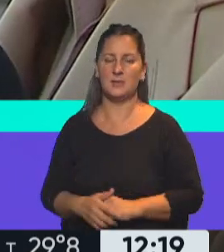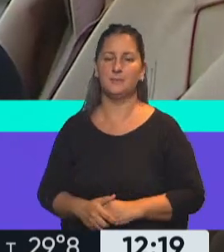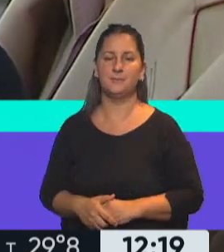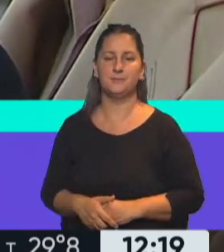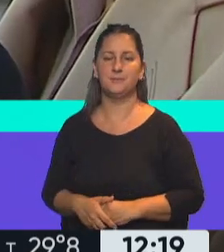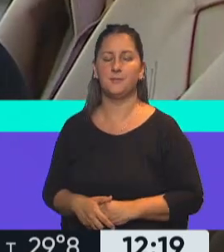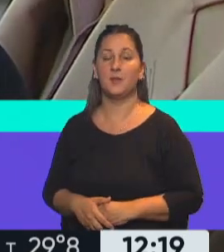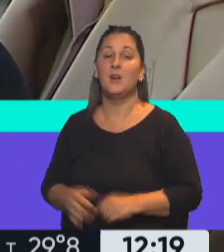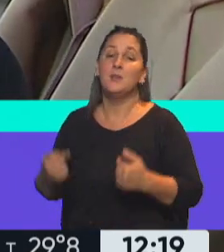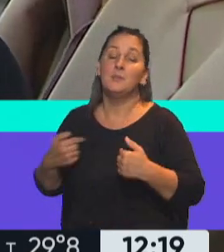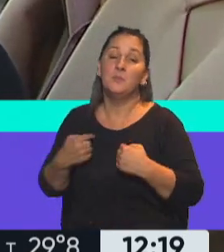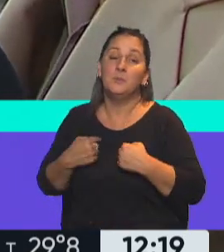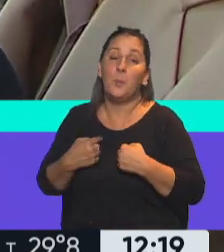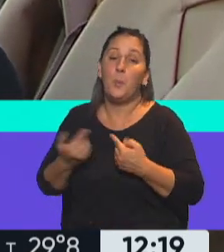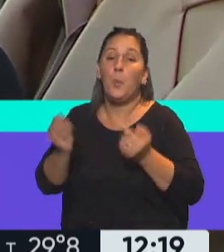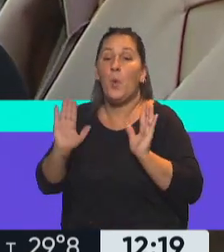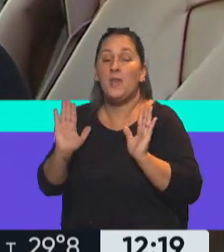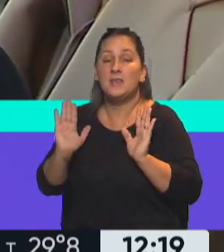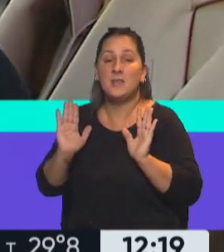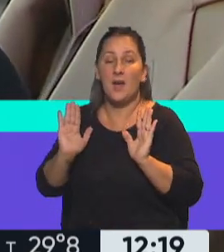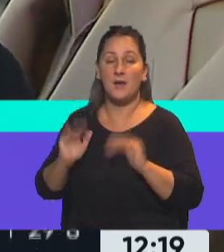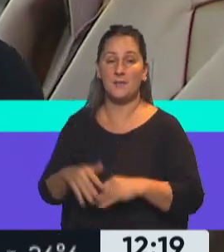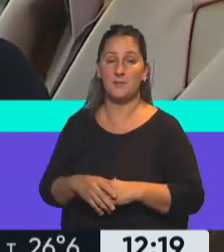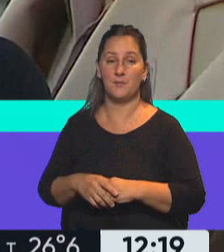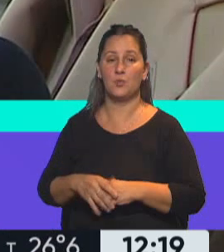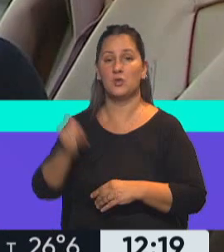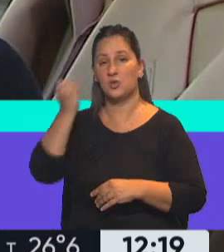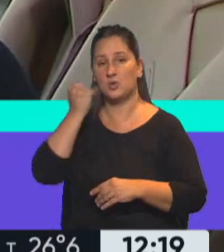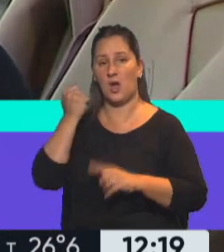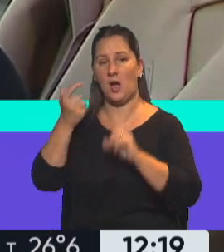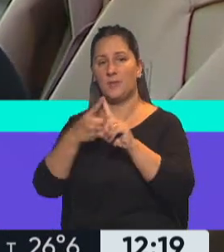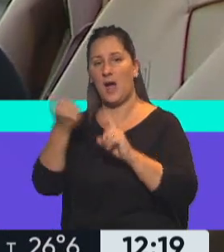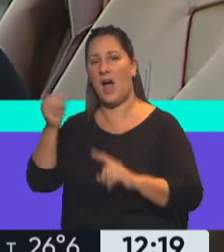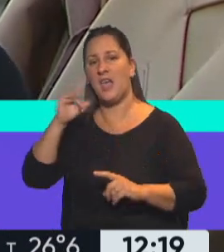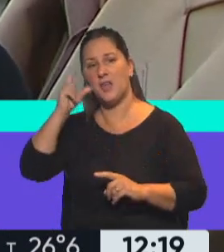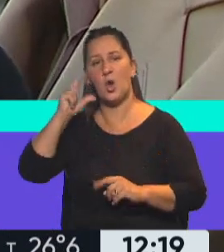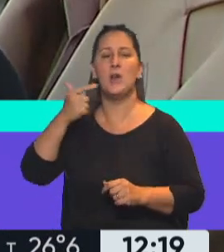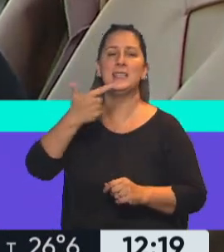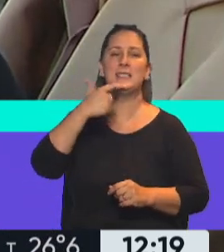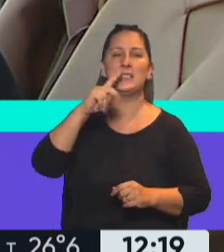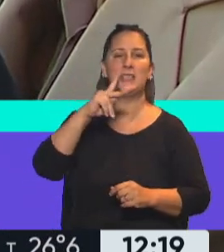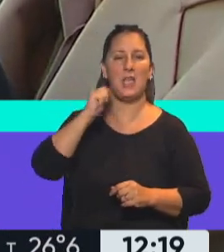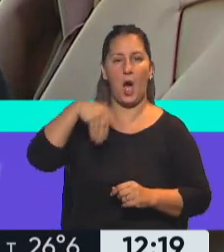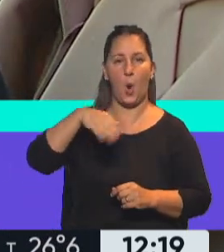¿verdad? Yo, si es posible, queríamos, ya hablé tanto con Aidenos como con Schiavoni, también hablé